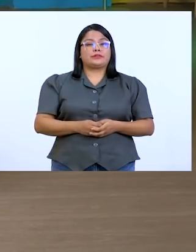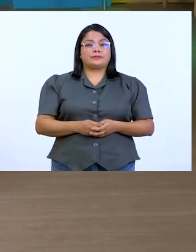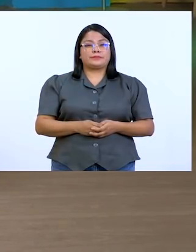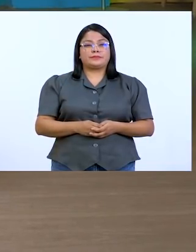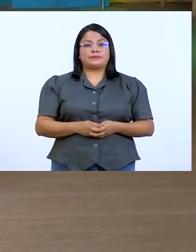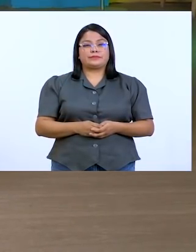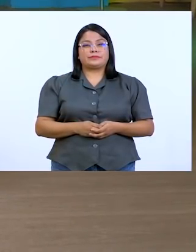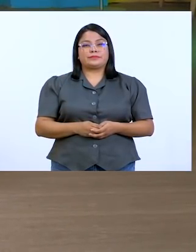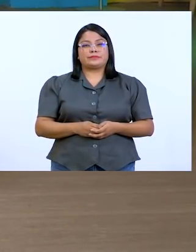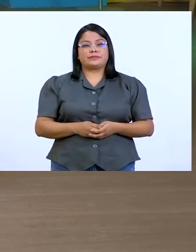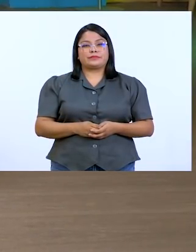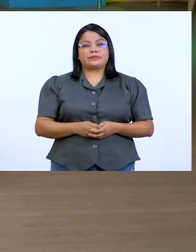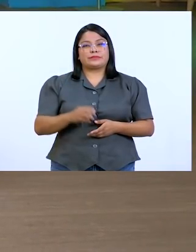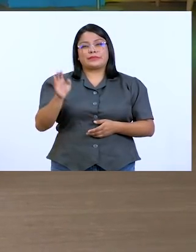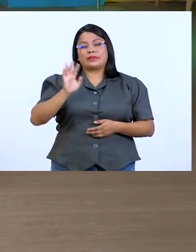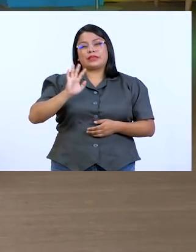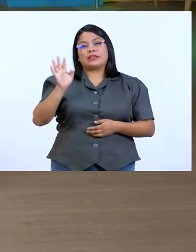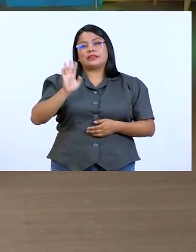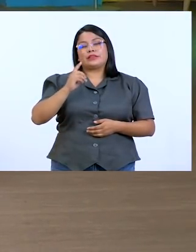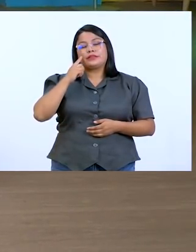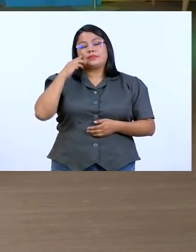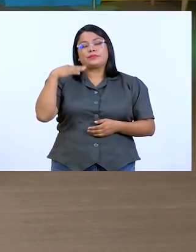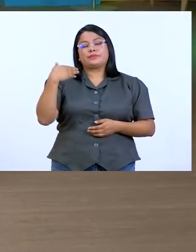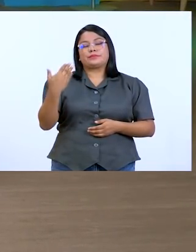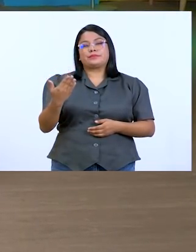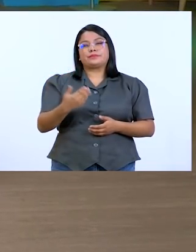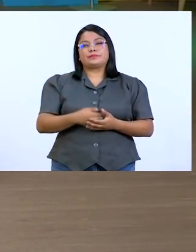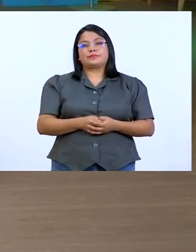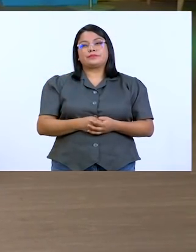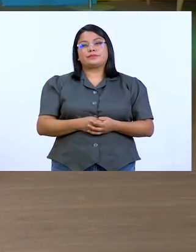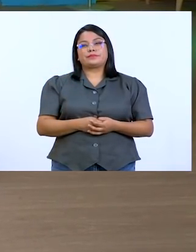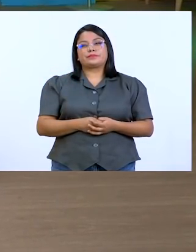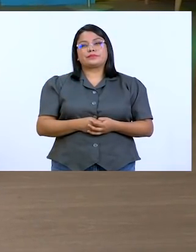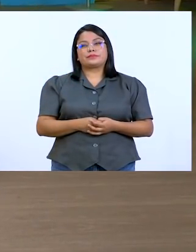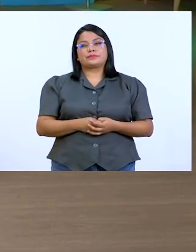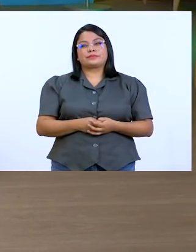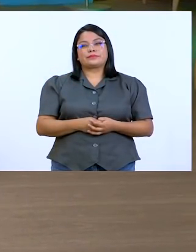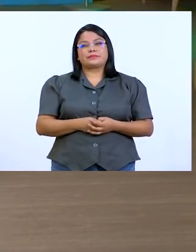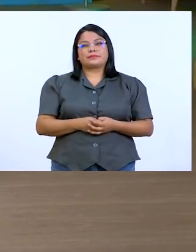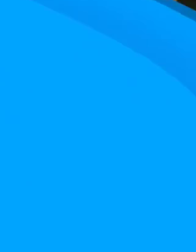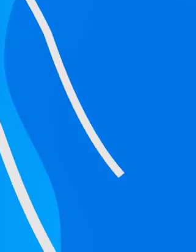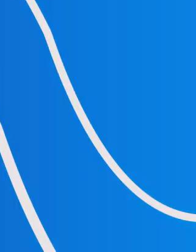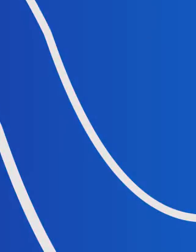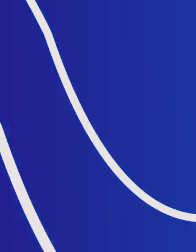y maestras de primer grado. Bueno, hasta la próxima jornada. Adiós.